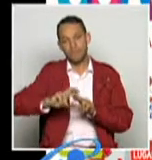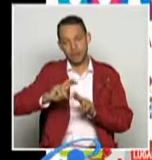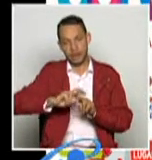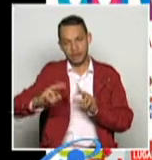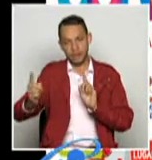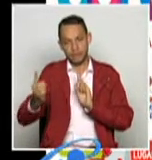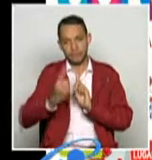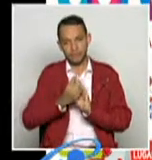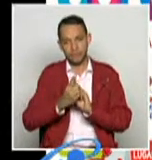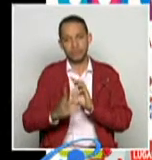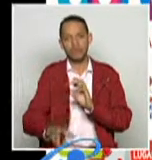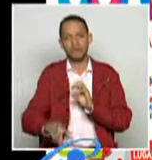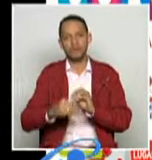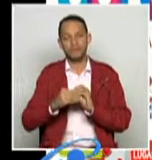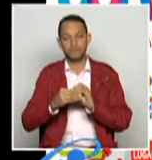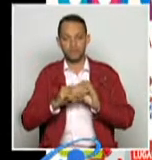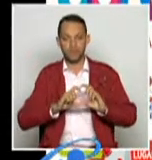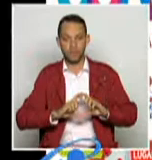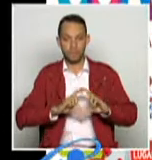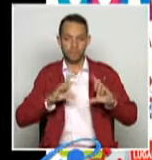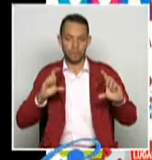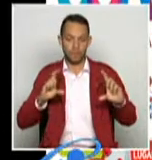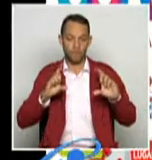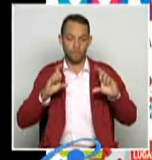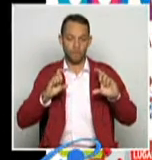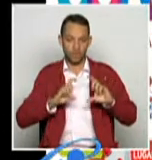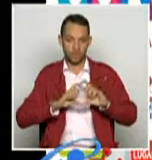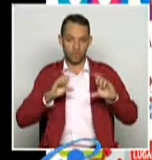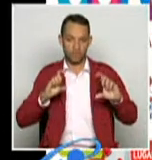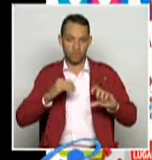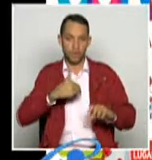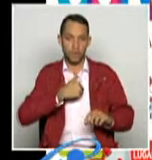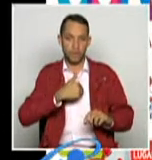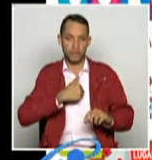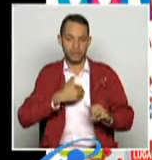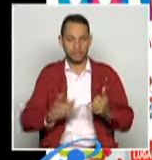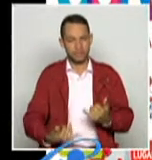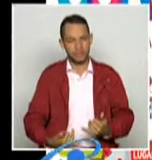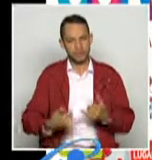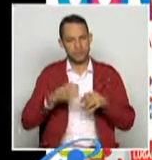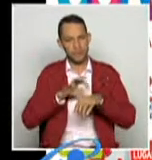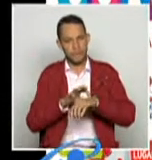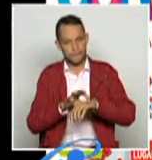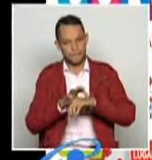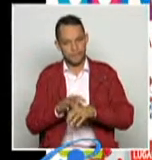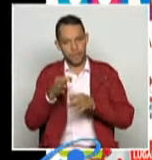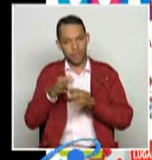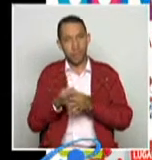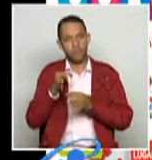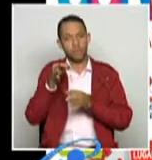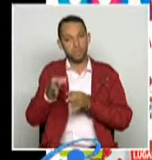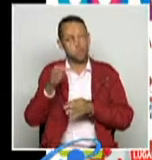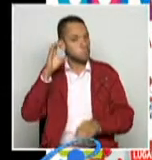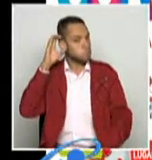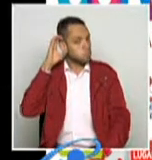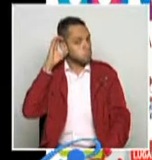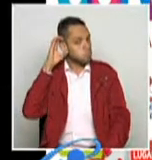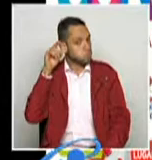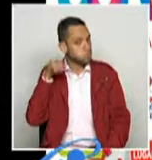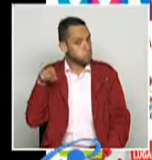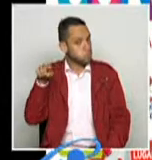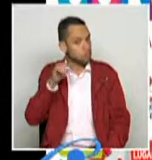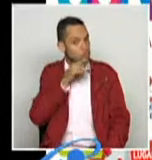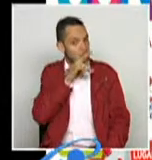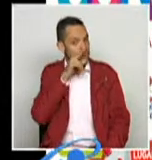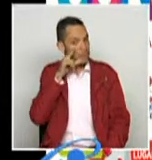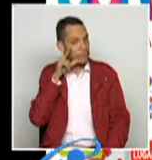consulta, sino la ecocardiografía. Pero hay algo muy importante y es que el médico del municipio, del área rural, inclusive del